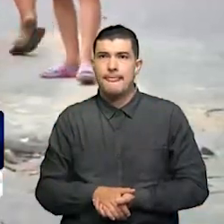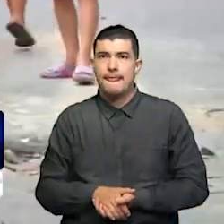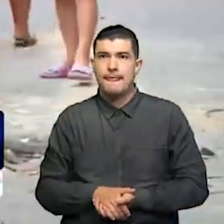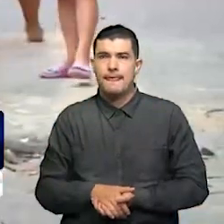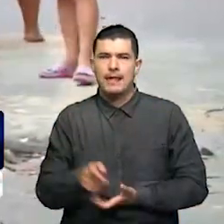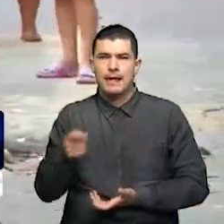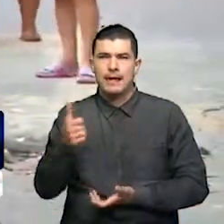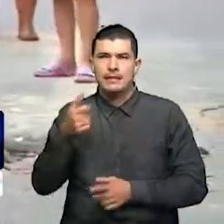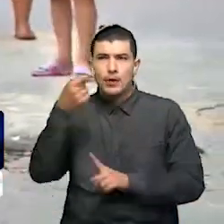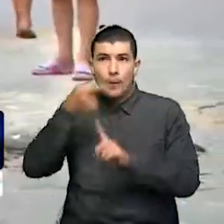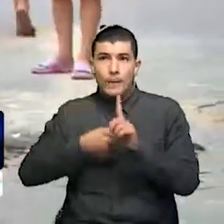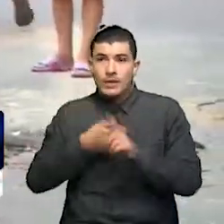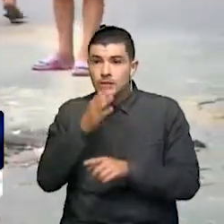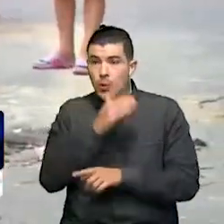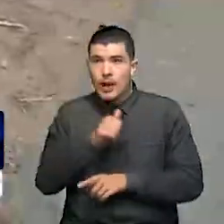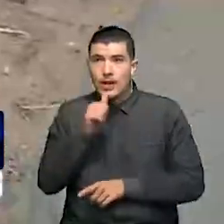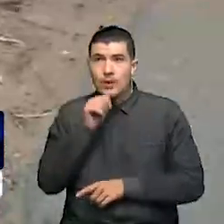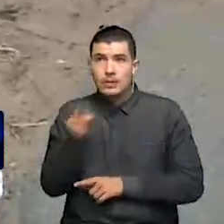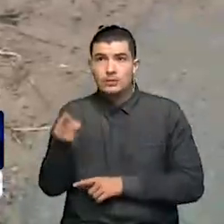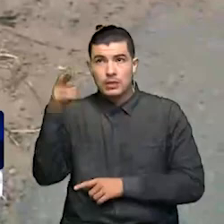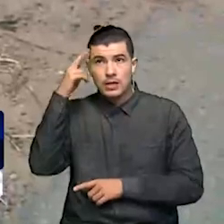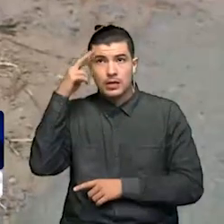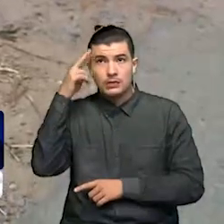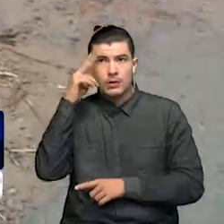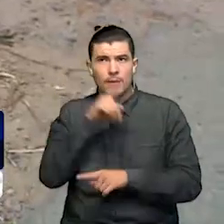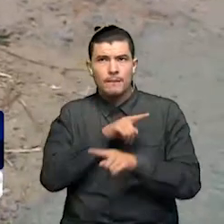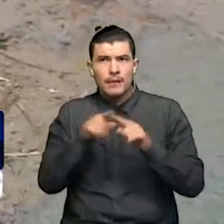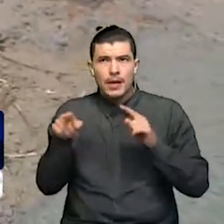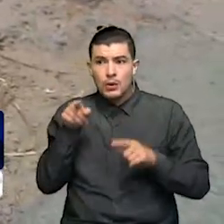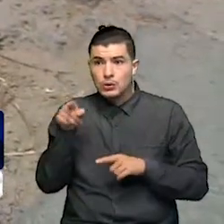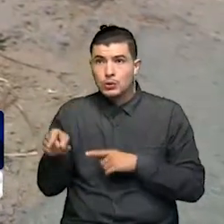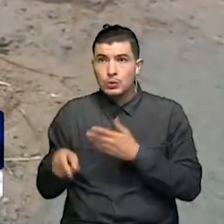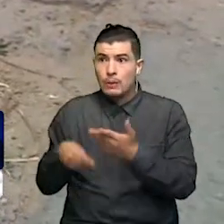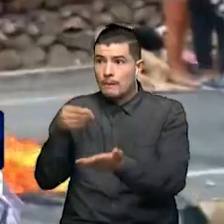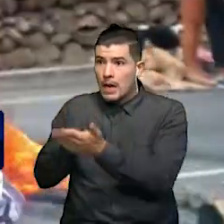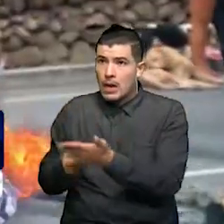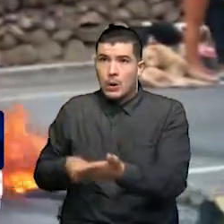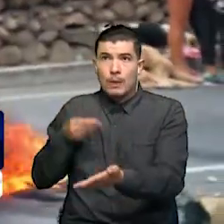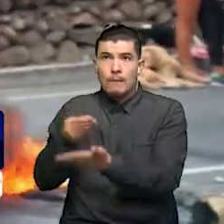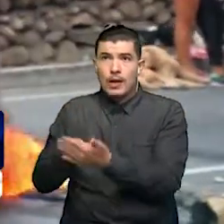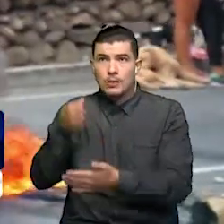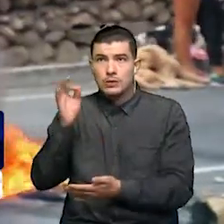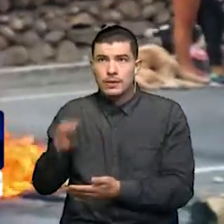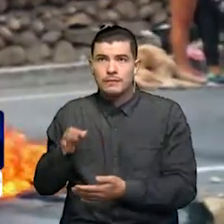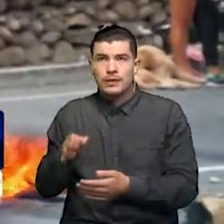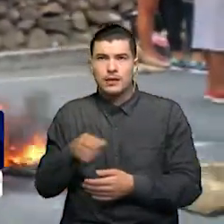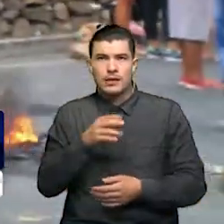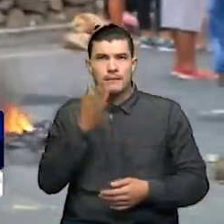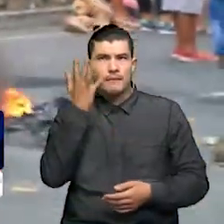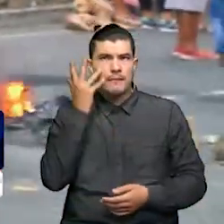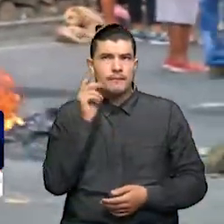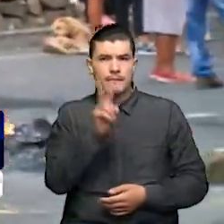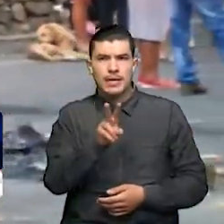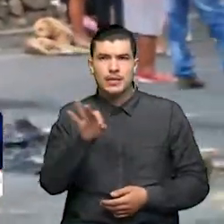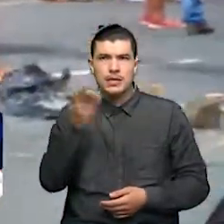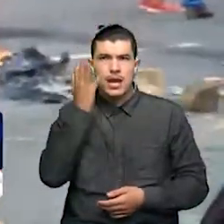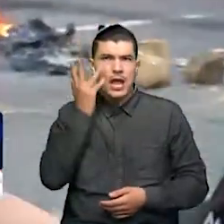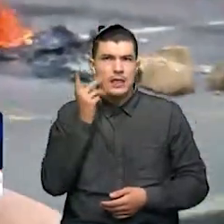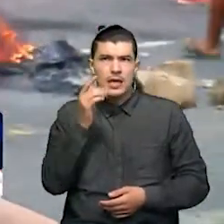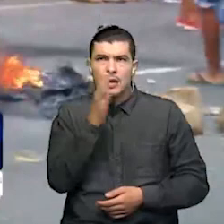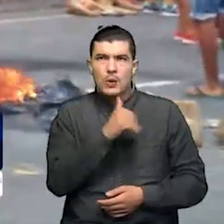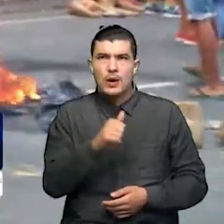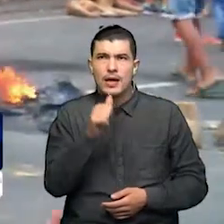casi un mes sin agua era la razón pero el recibo de pago no falla de 23 días sin agua se ha